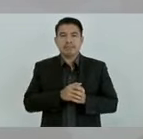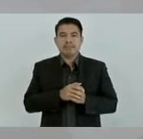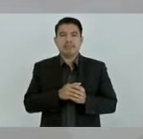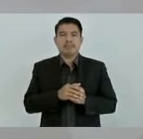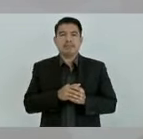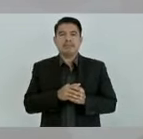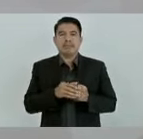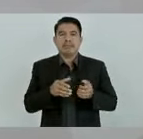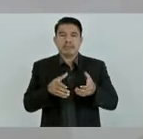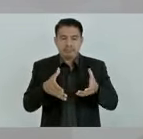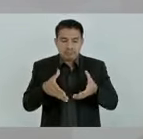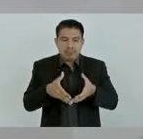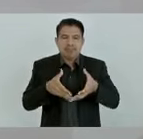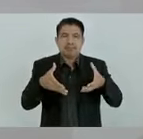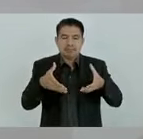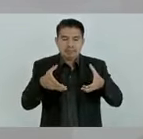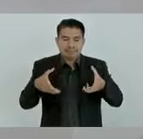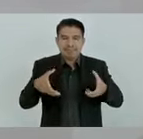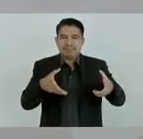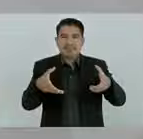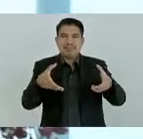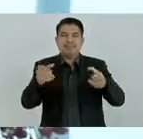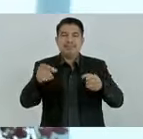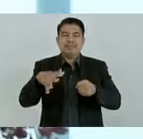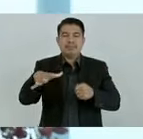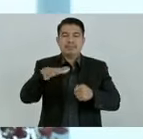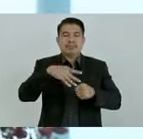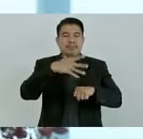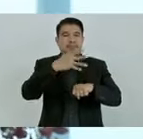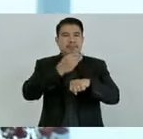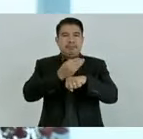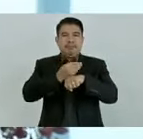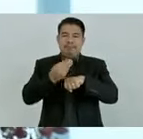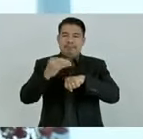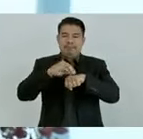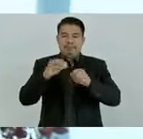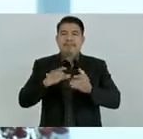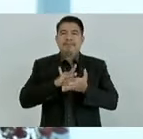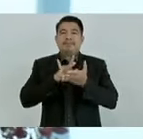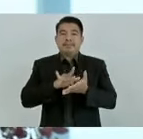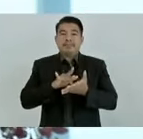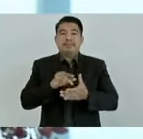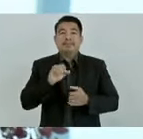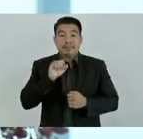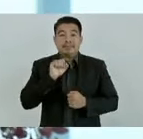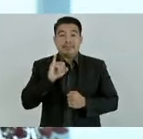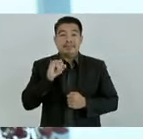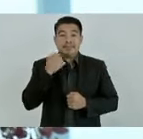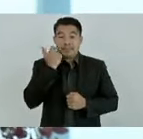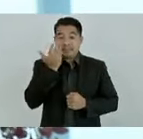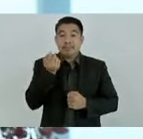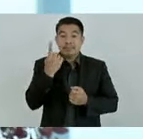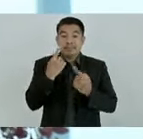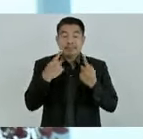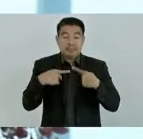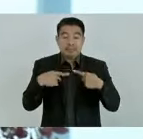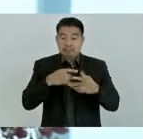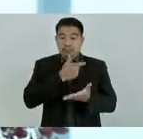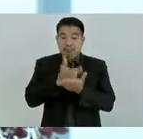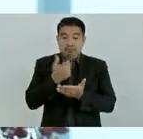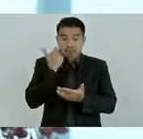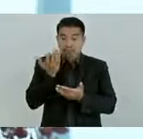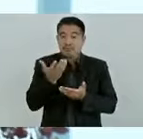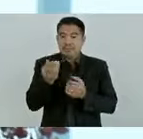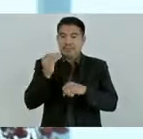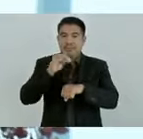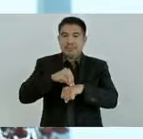concesión para hacer la autopista, porque sí hay inversionistas. Le dije